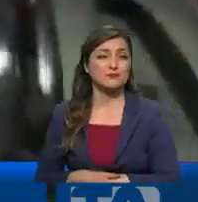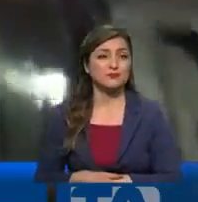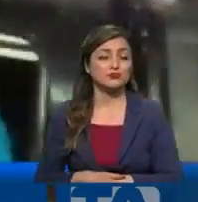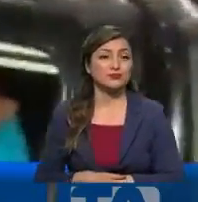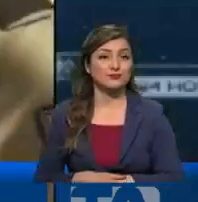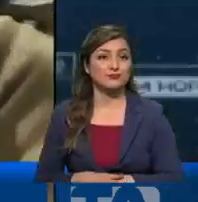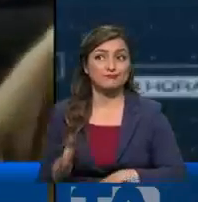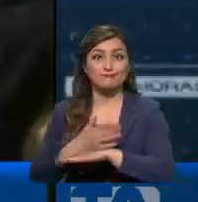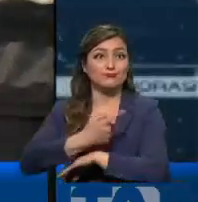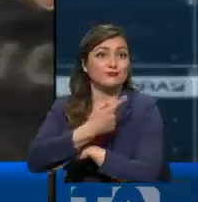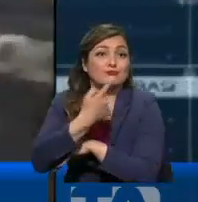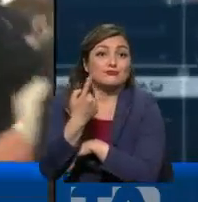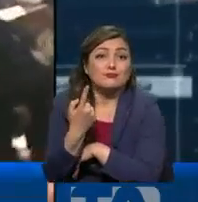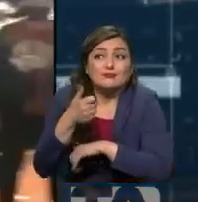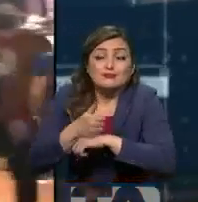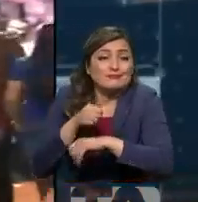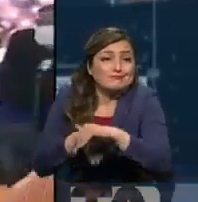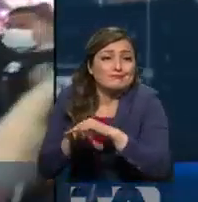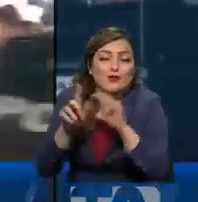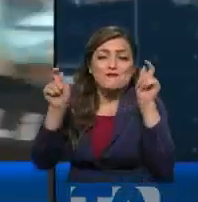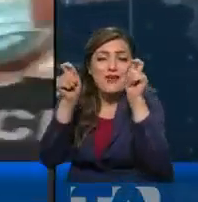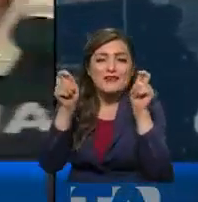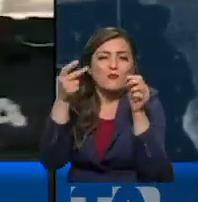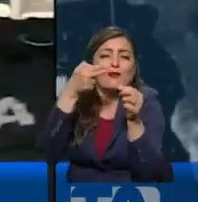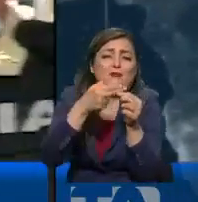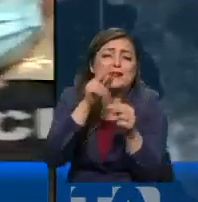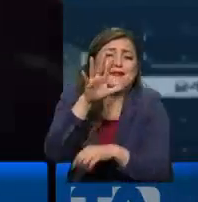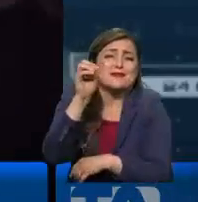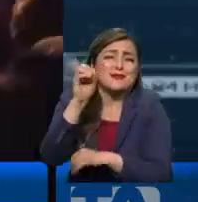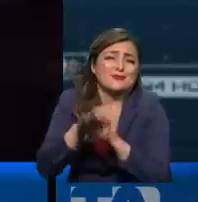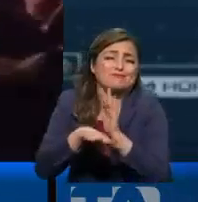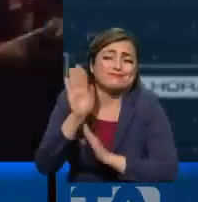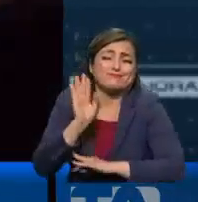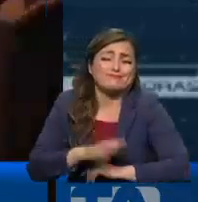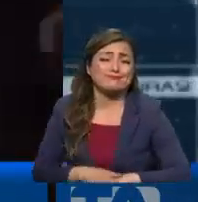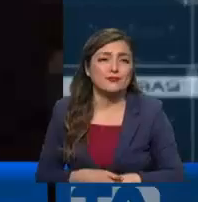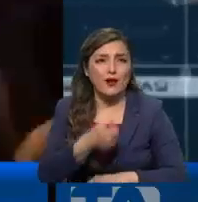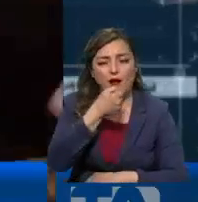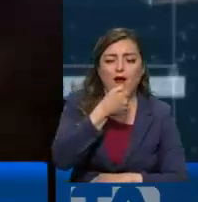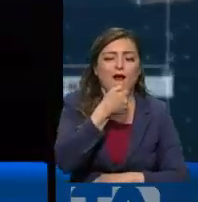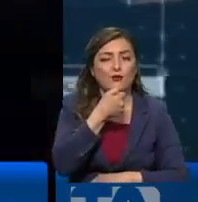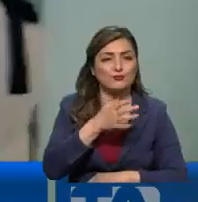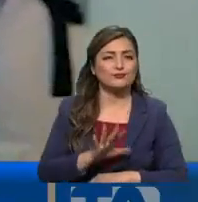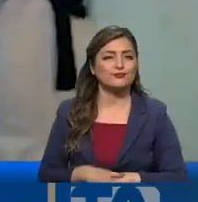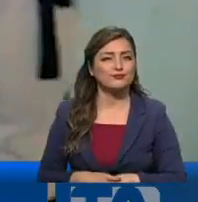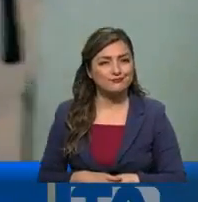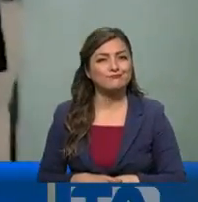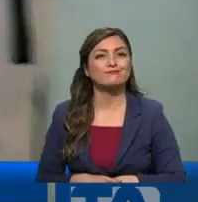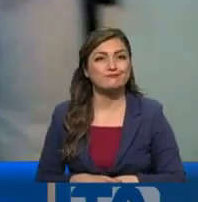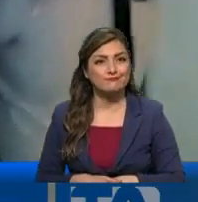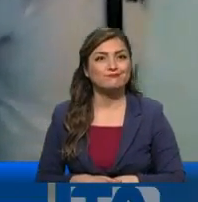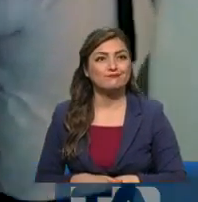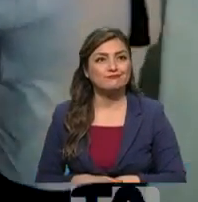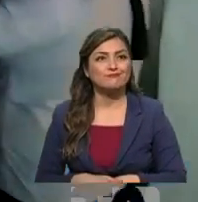Un día antes, las autoridades irrumpieron en una fiesta con más de 500 invitados. Había hasta cantante. Y esto sucede cuando en el